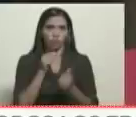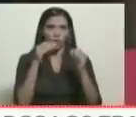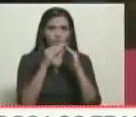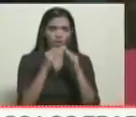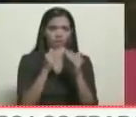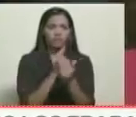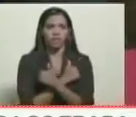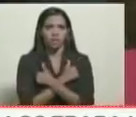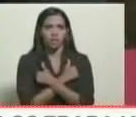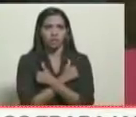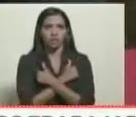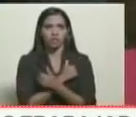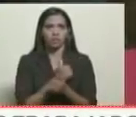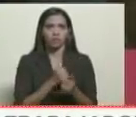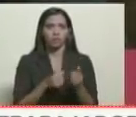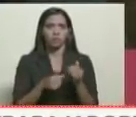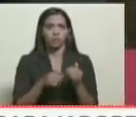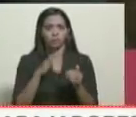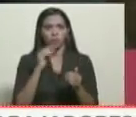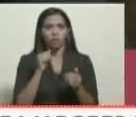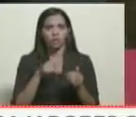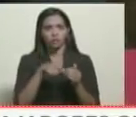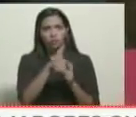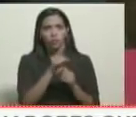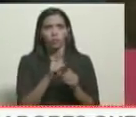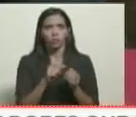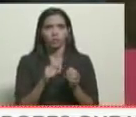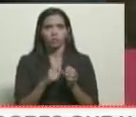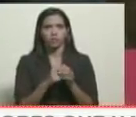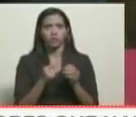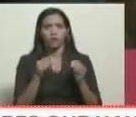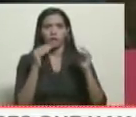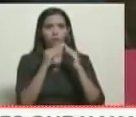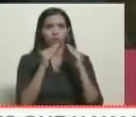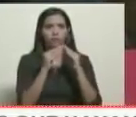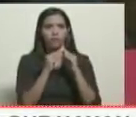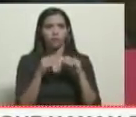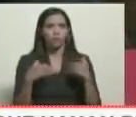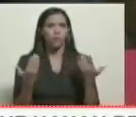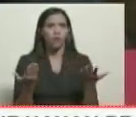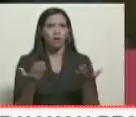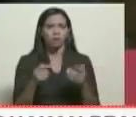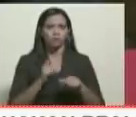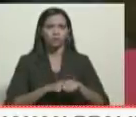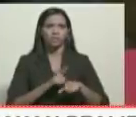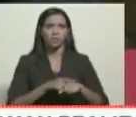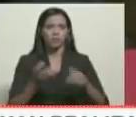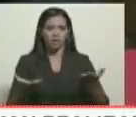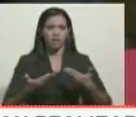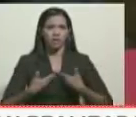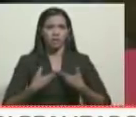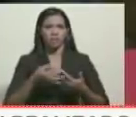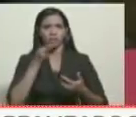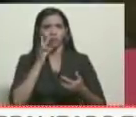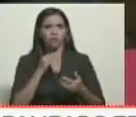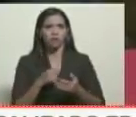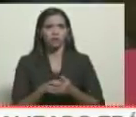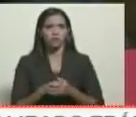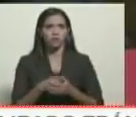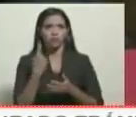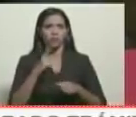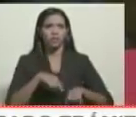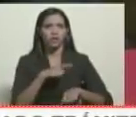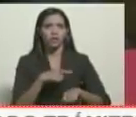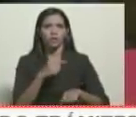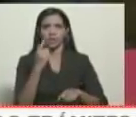huésped, Boris, yo me quedaría en tu casa de huésped, ¿cuándo? ¿Cuánto tiempo tú me recibirías para tomarme un café? Una